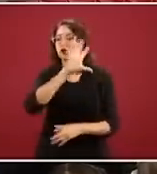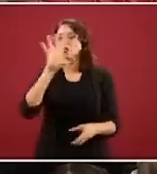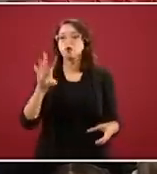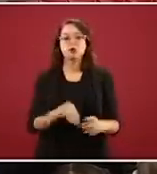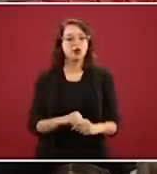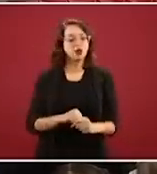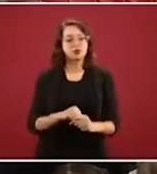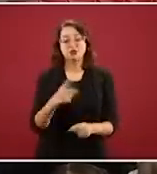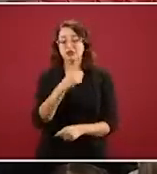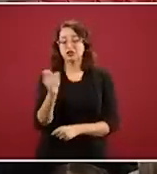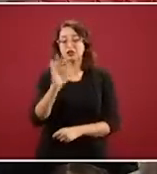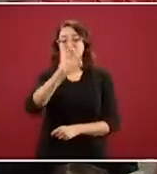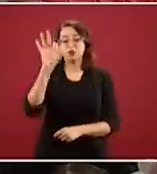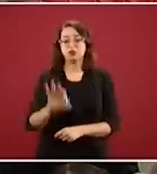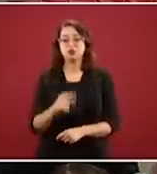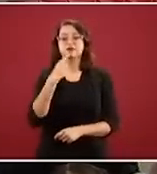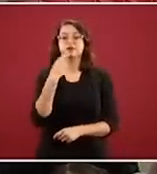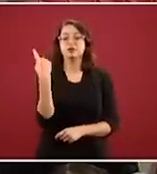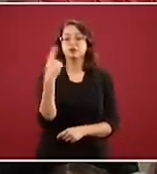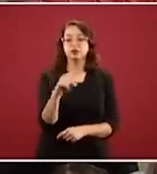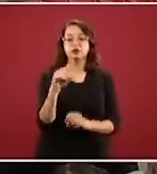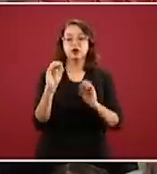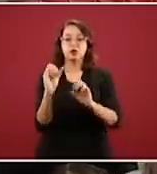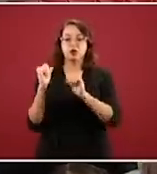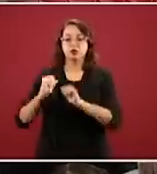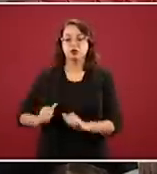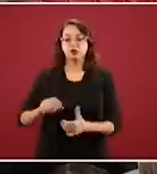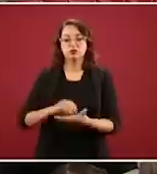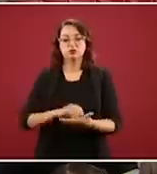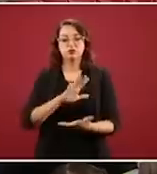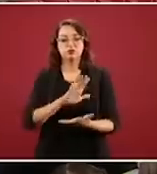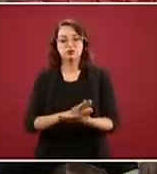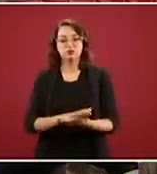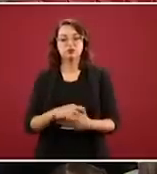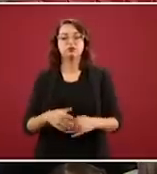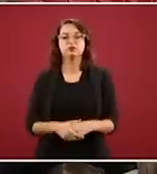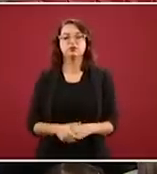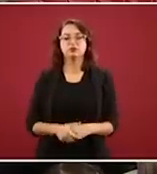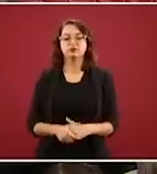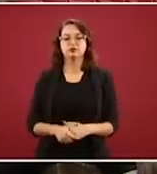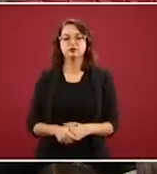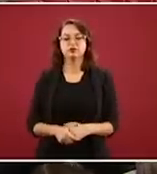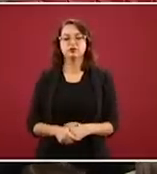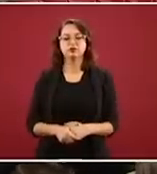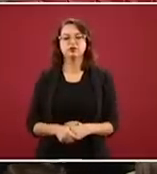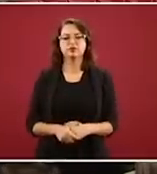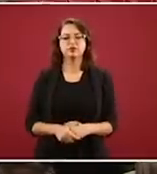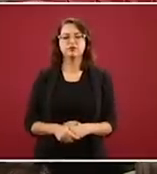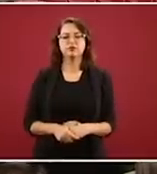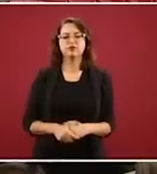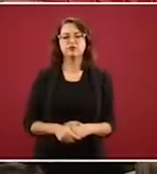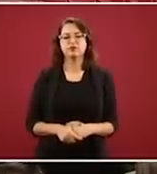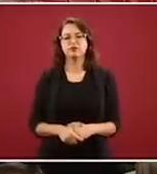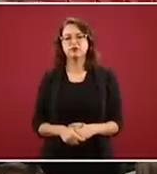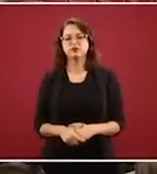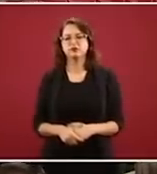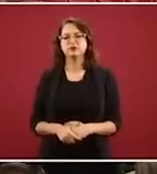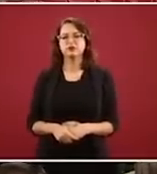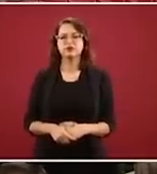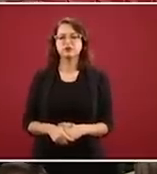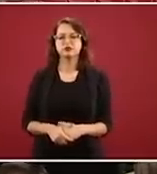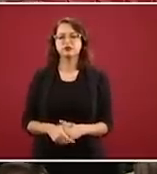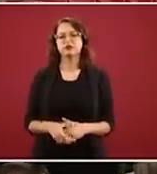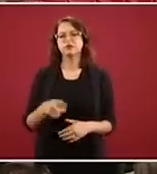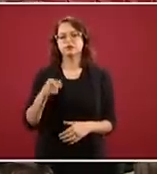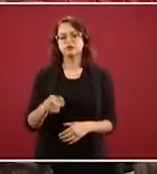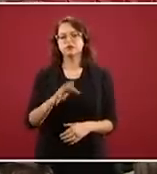se denuncia o lo registra la autoridad. Adelante. Aquí está el robo de vehículos